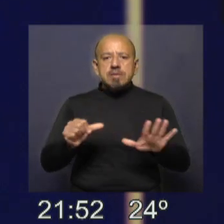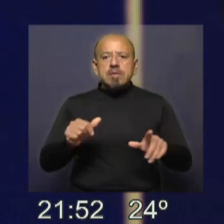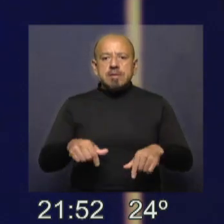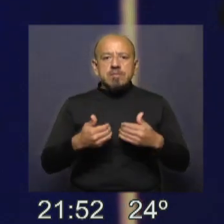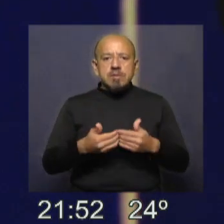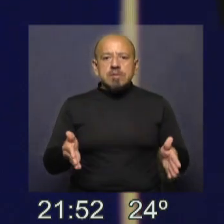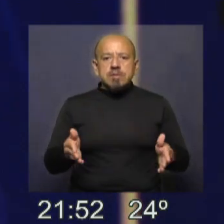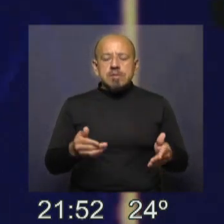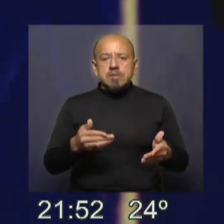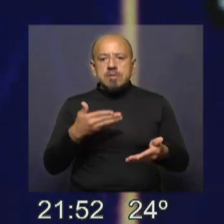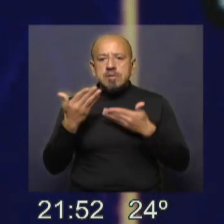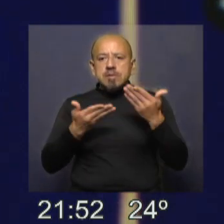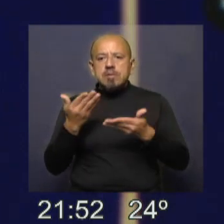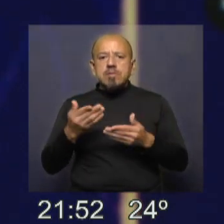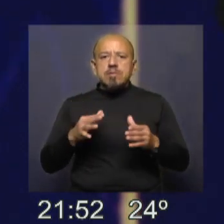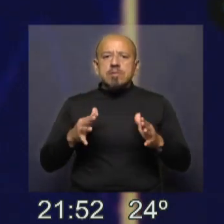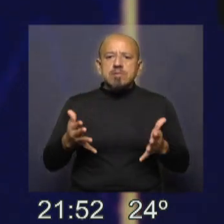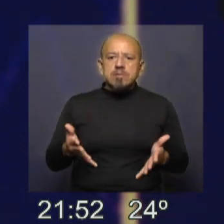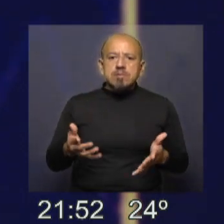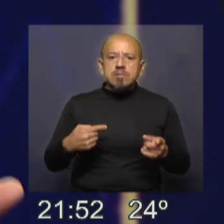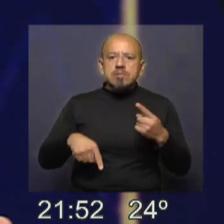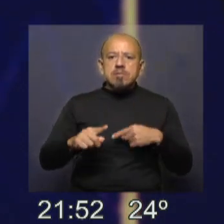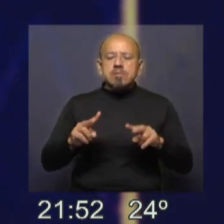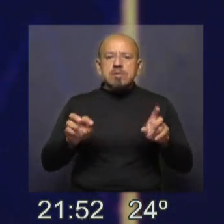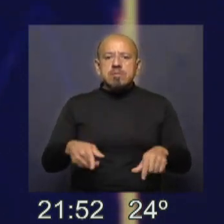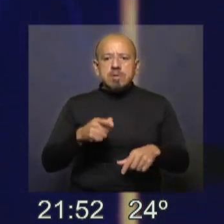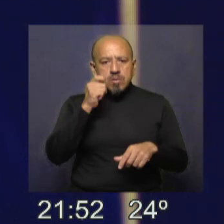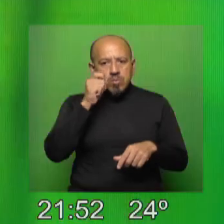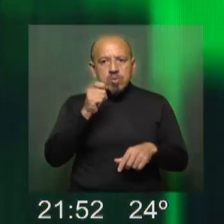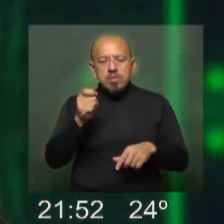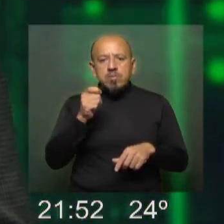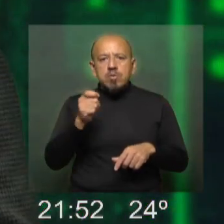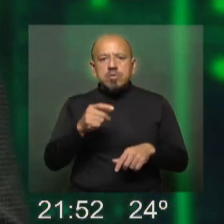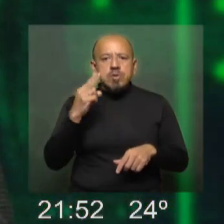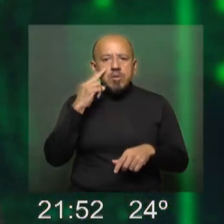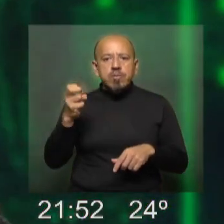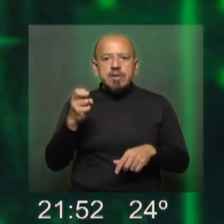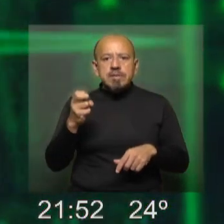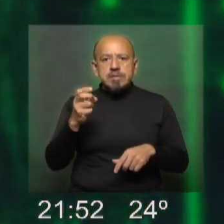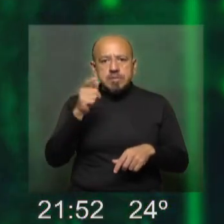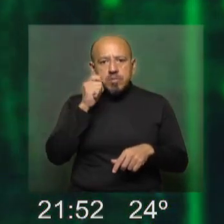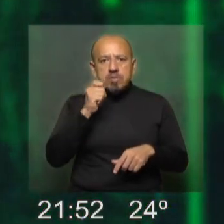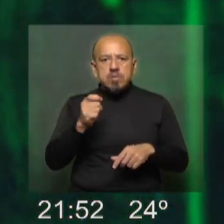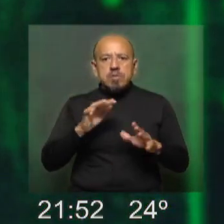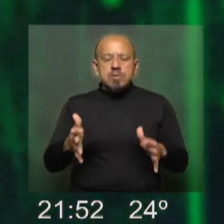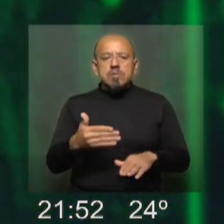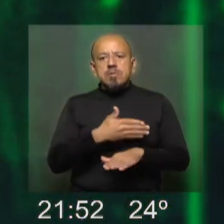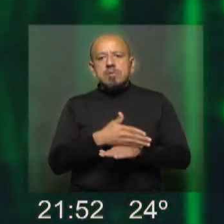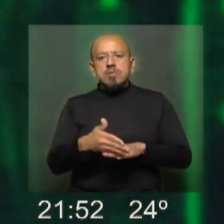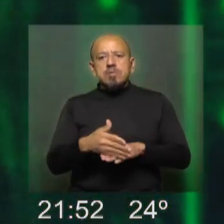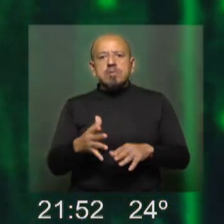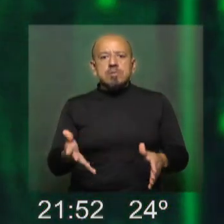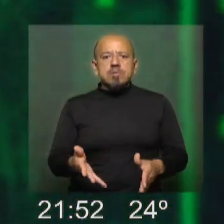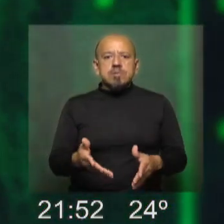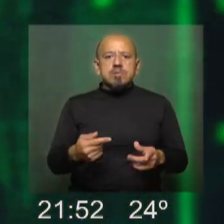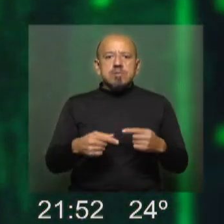Vengo de la vertiente de los boliches turísticos. Okay. Nazco al tango en los boliches turísticos. Y bueno, después de mucho andar en